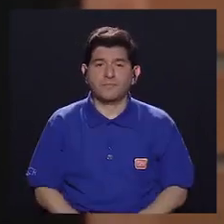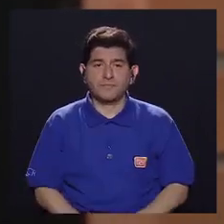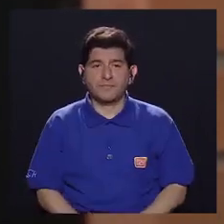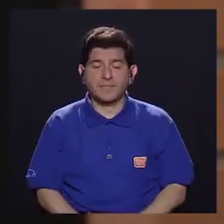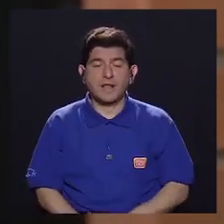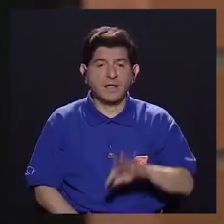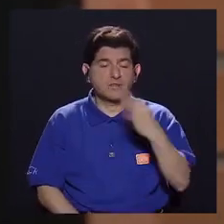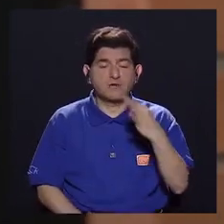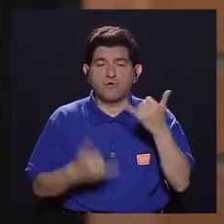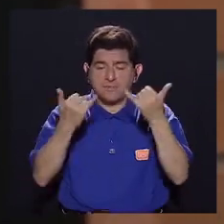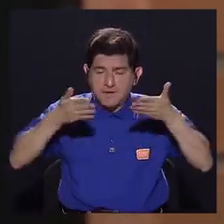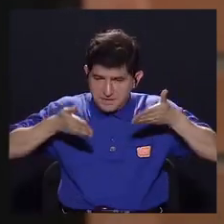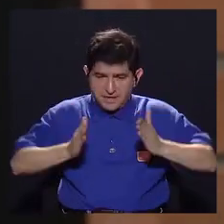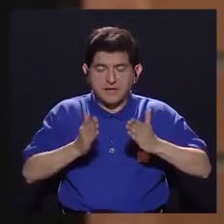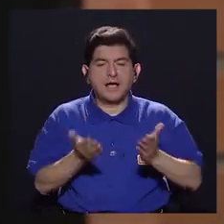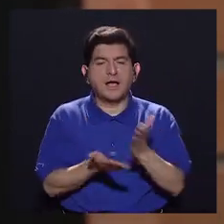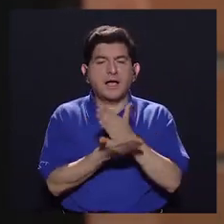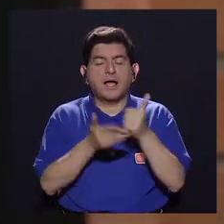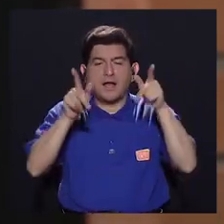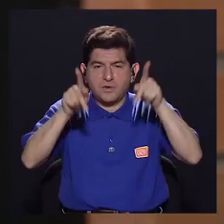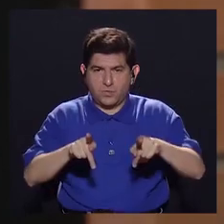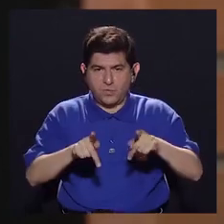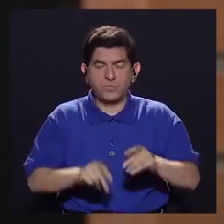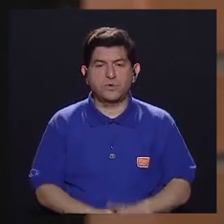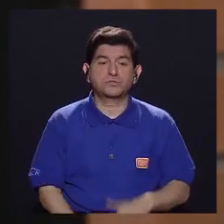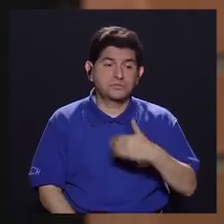y de manera innata algunos tenemos algunas